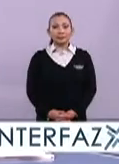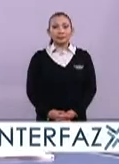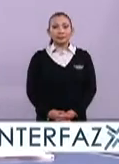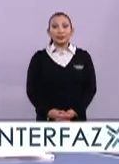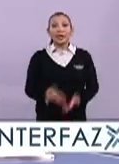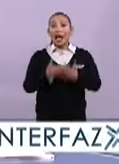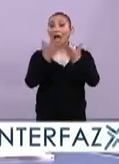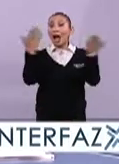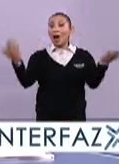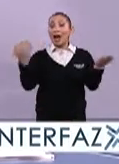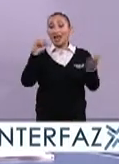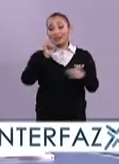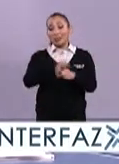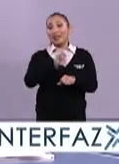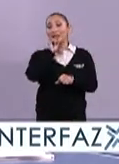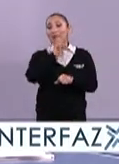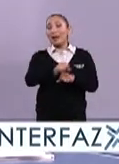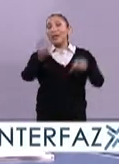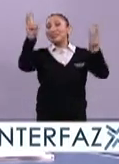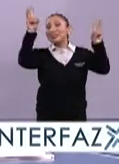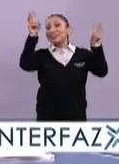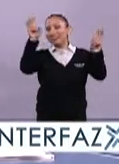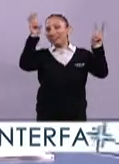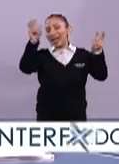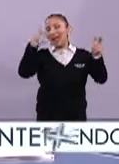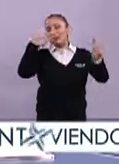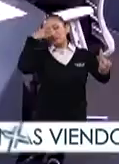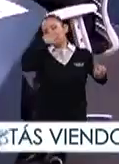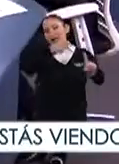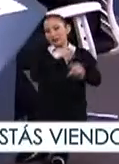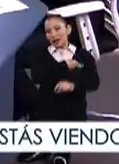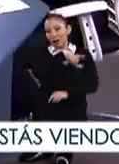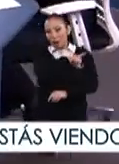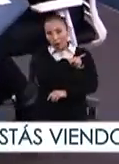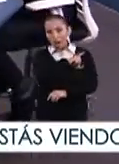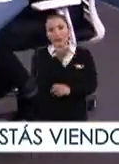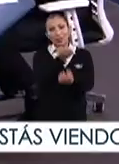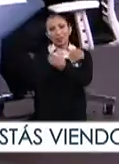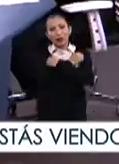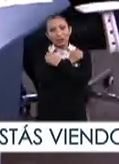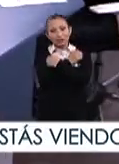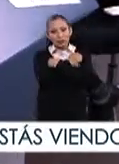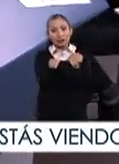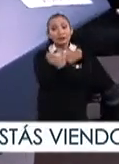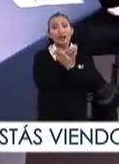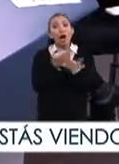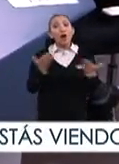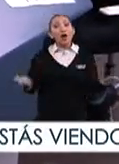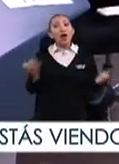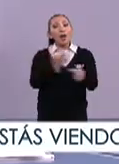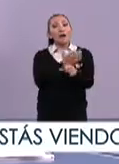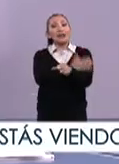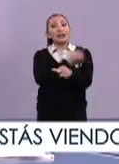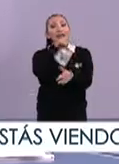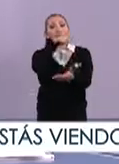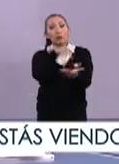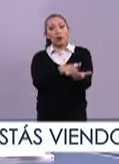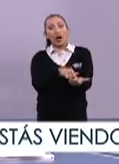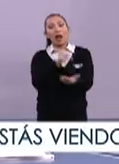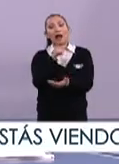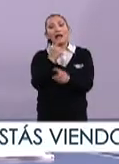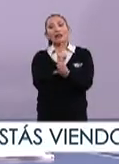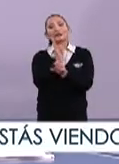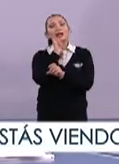Llegó el momento en la semana también de nuestro segmento dedicado a la salud y a la educación. Y en esta ocasión nos acompaña en el estudio